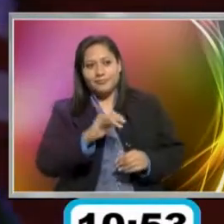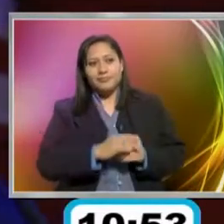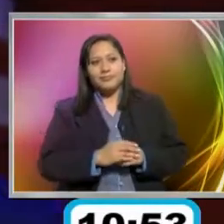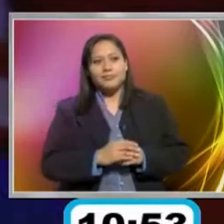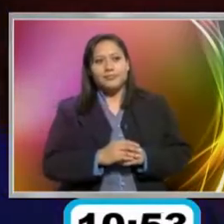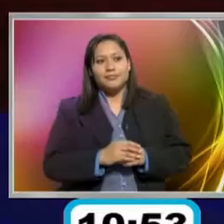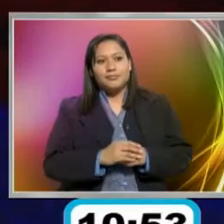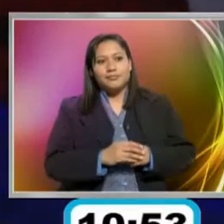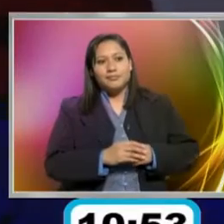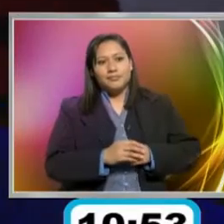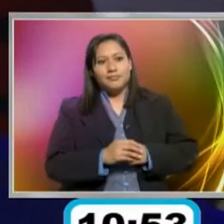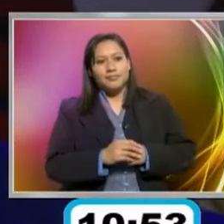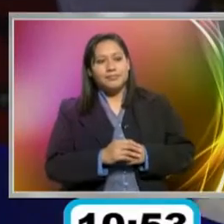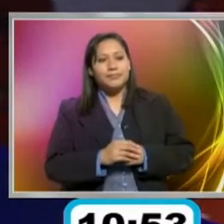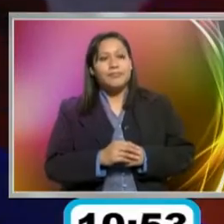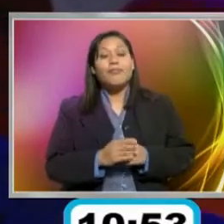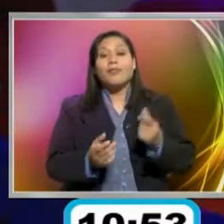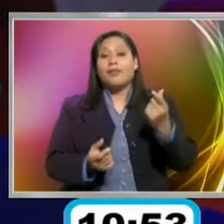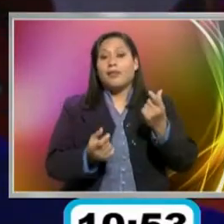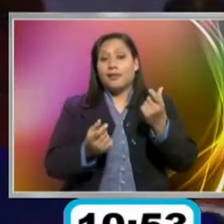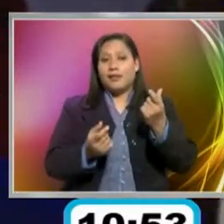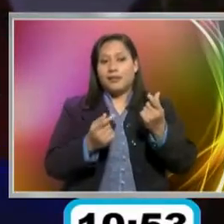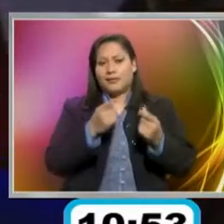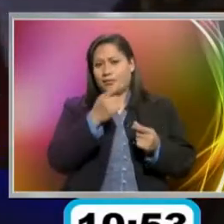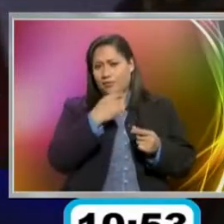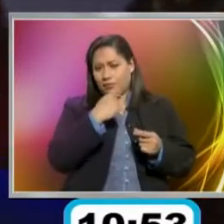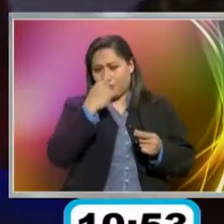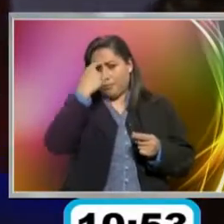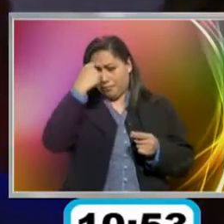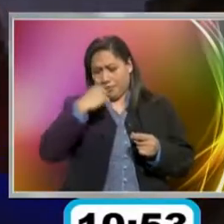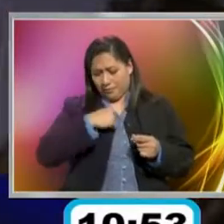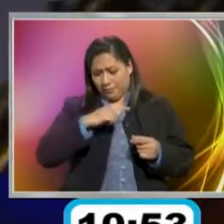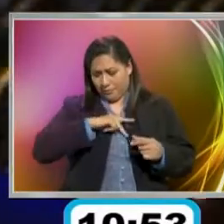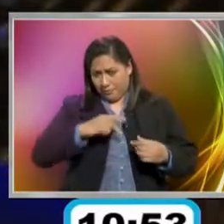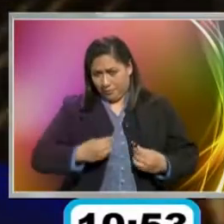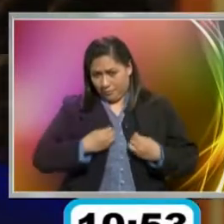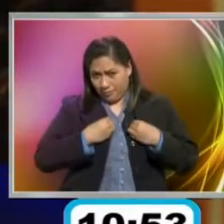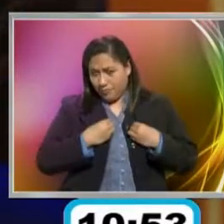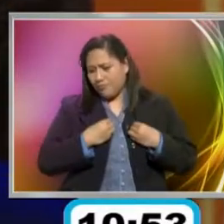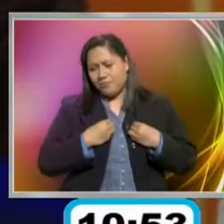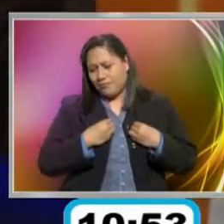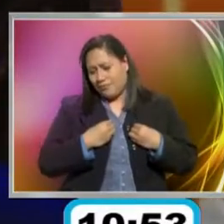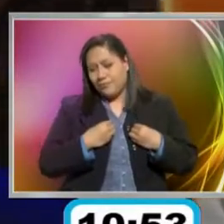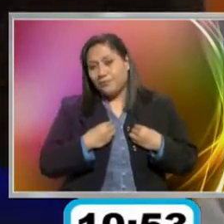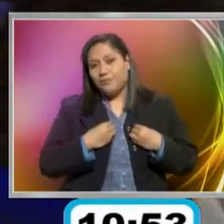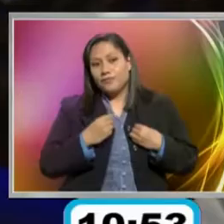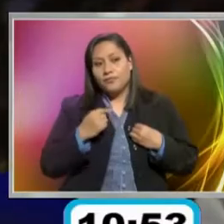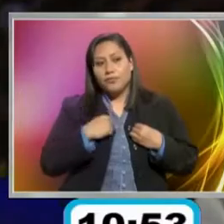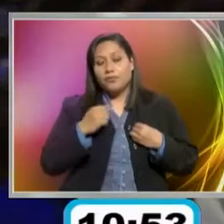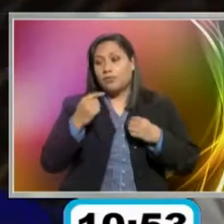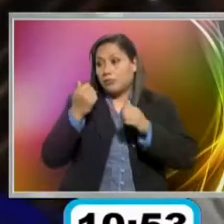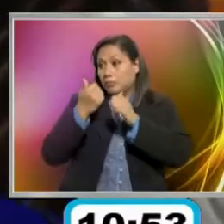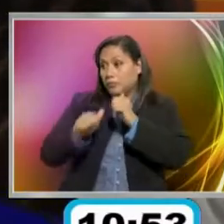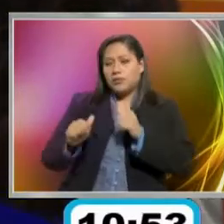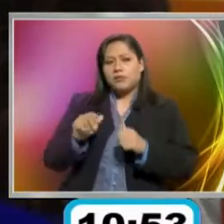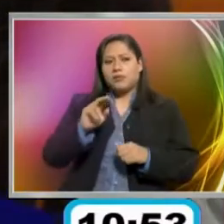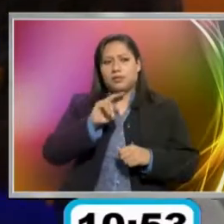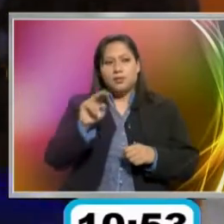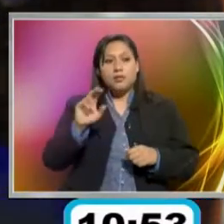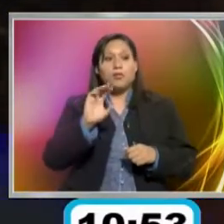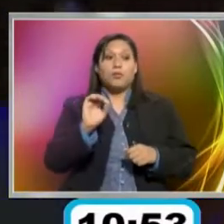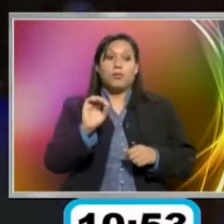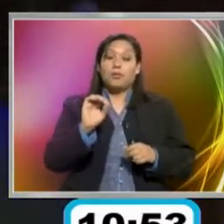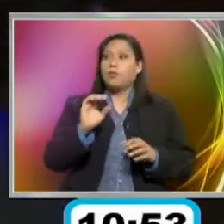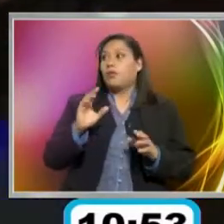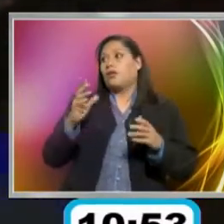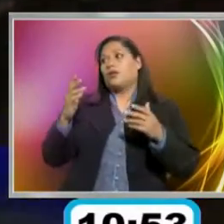pues, ciertas canciones, esas no las hago a mi experiencia, porque la verdad, yo nunca he tenido un desamor, qué o que diga